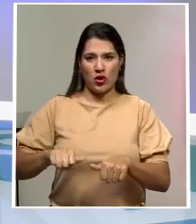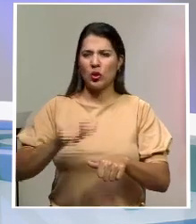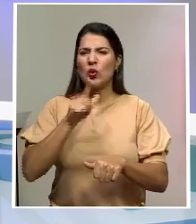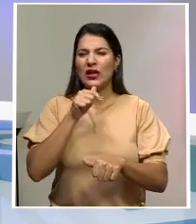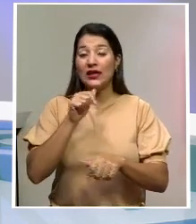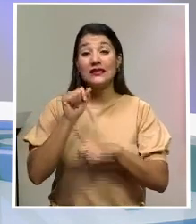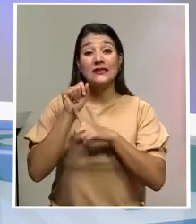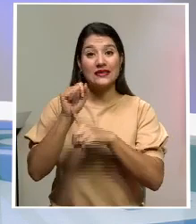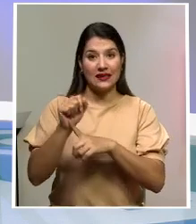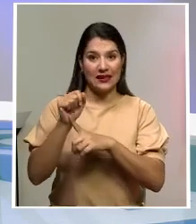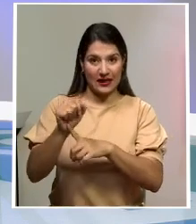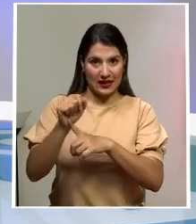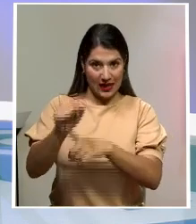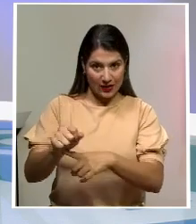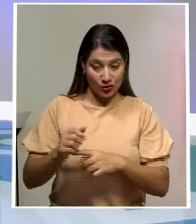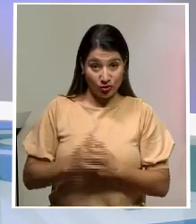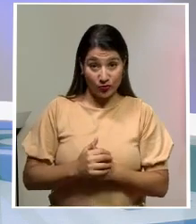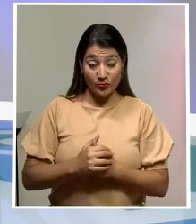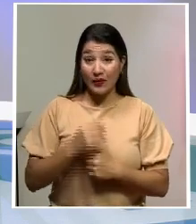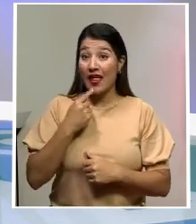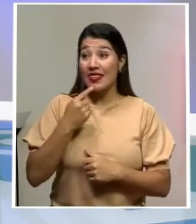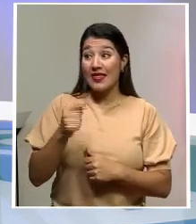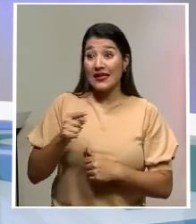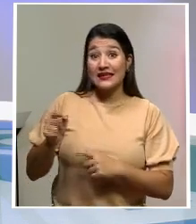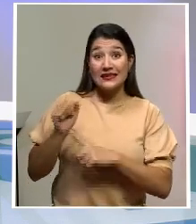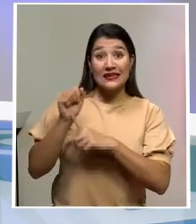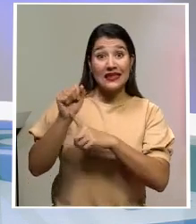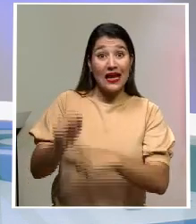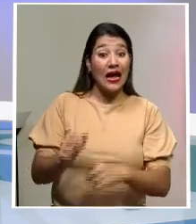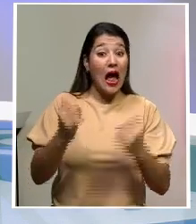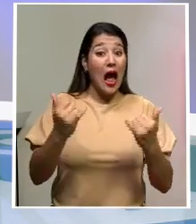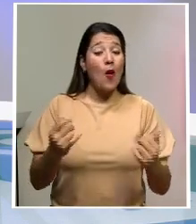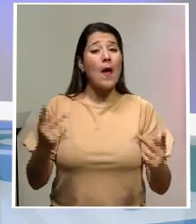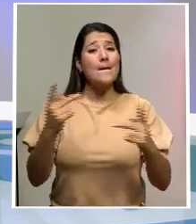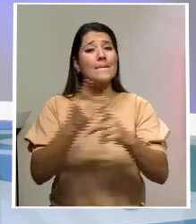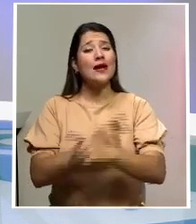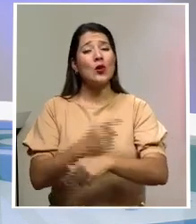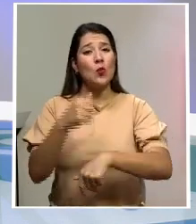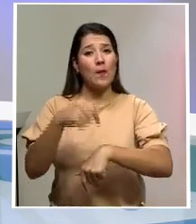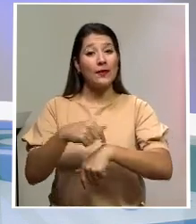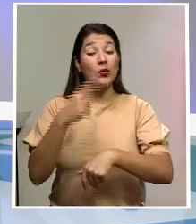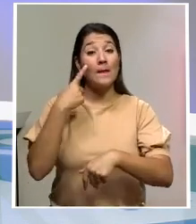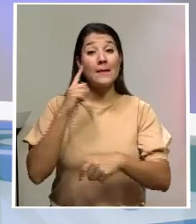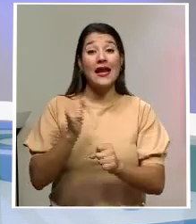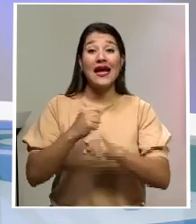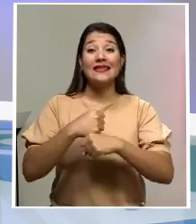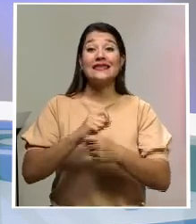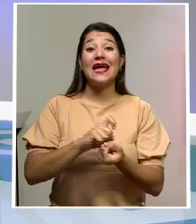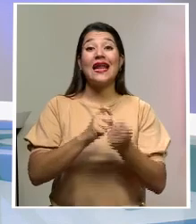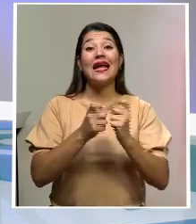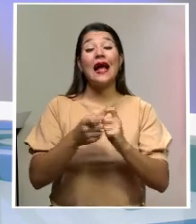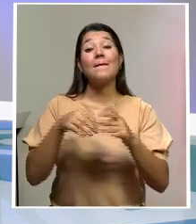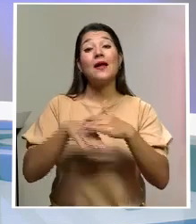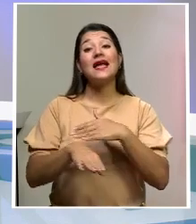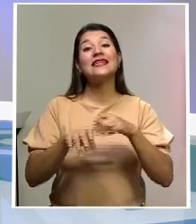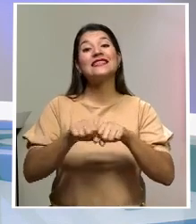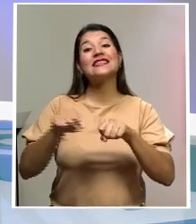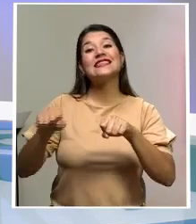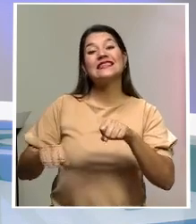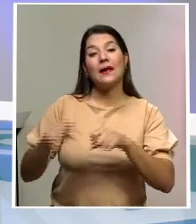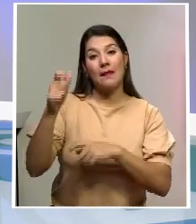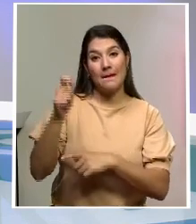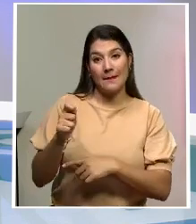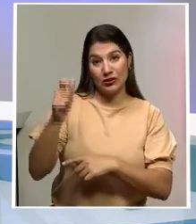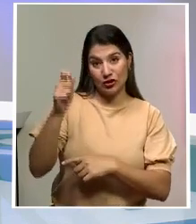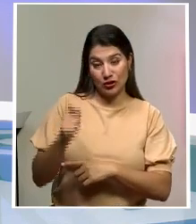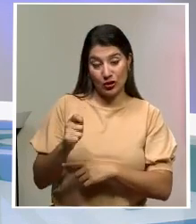Los gremios afirman que este es el peor momento para hacer unos cambios en el sistema de pensiones que